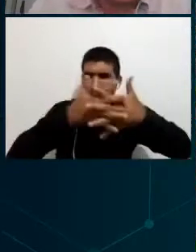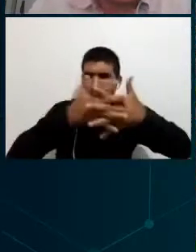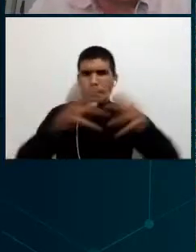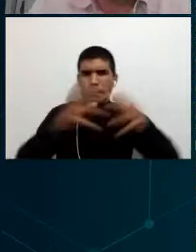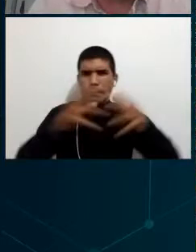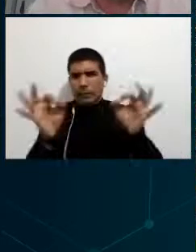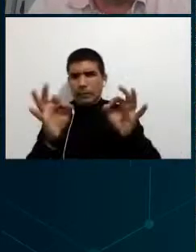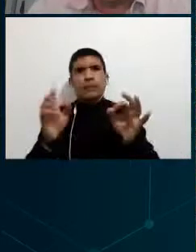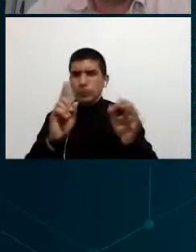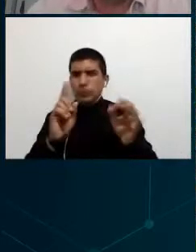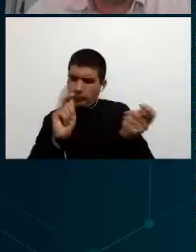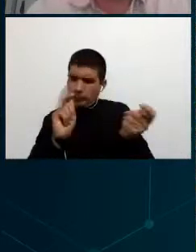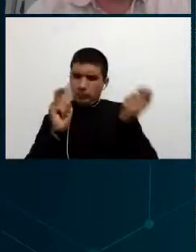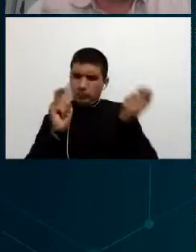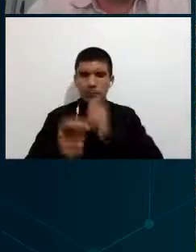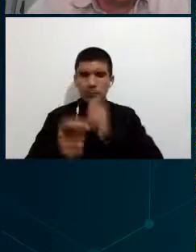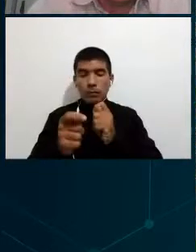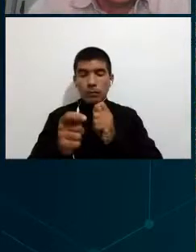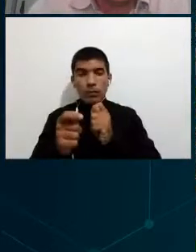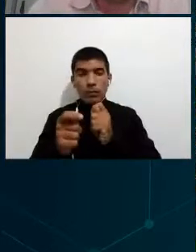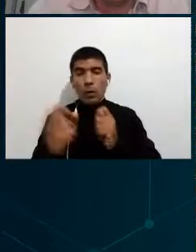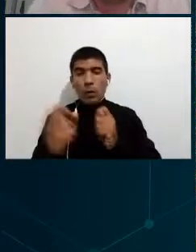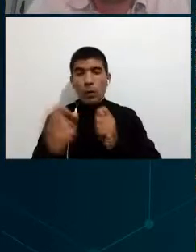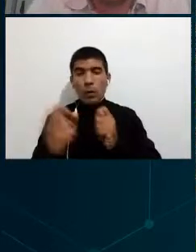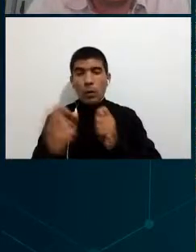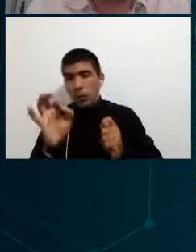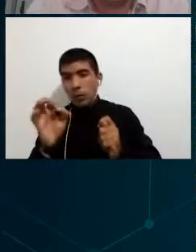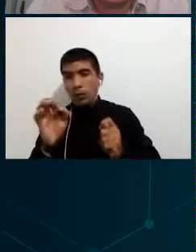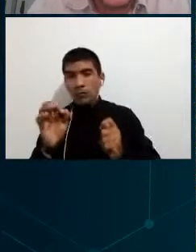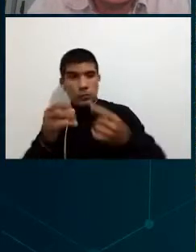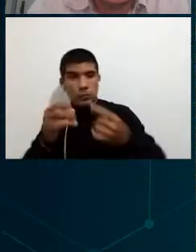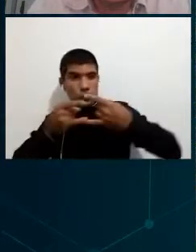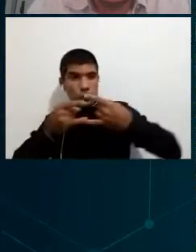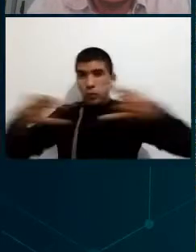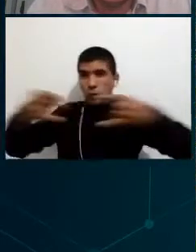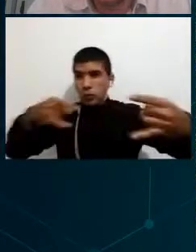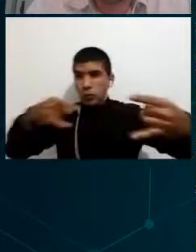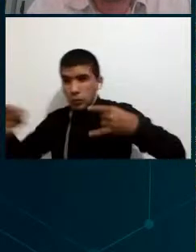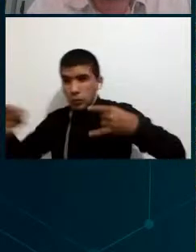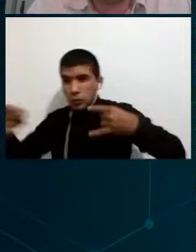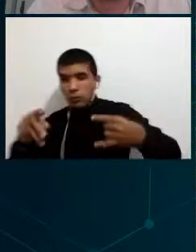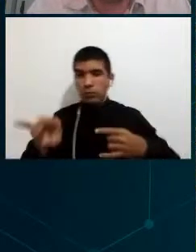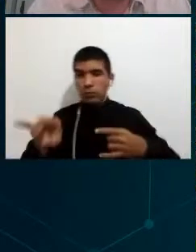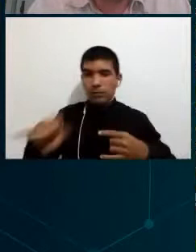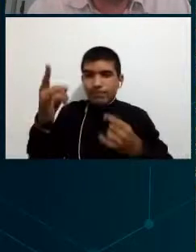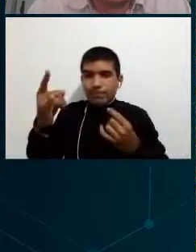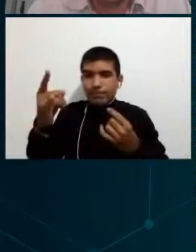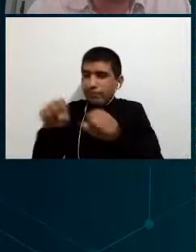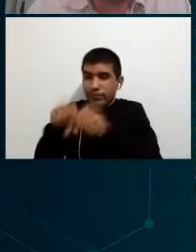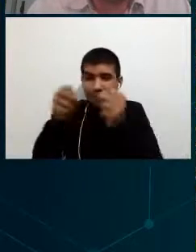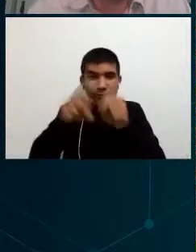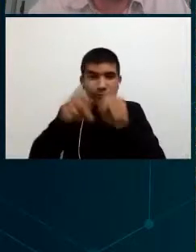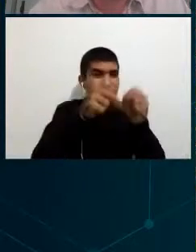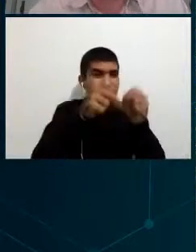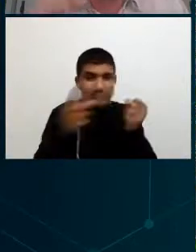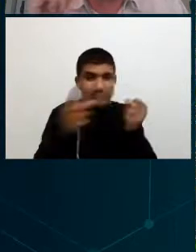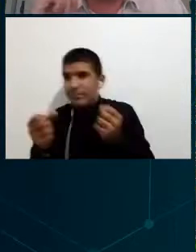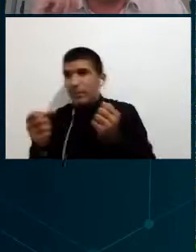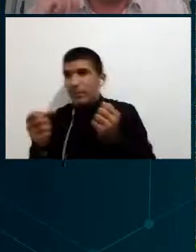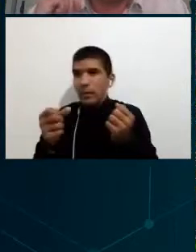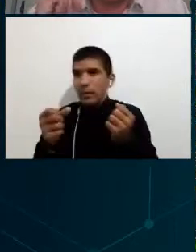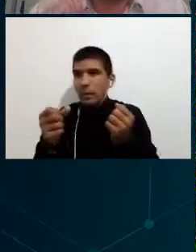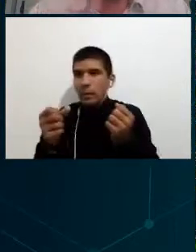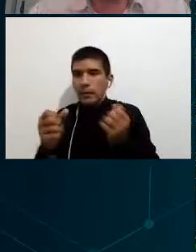ocurra una falla dentro de la línea, pues opere adecuadamente el esquema, ¿cierto? Entonces, básicamente, ¿qué se